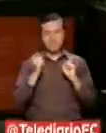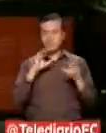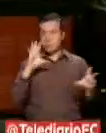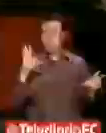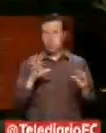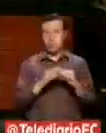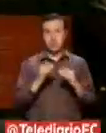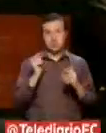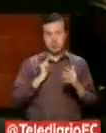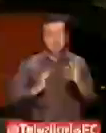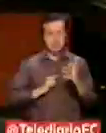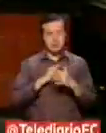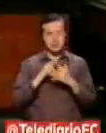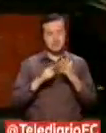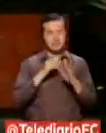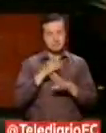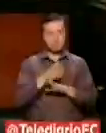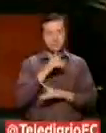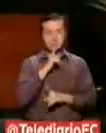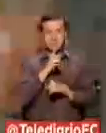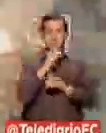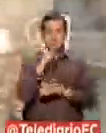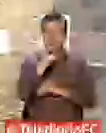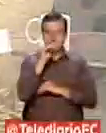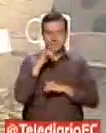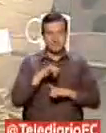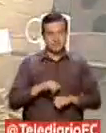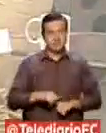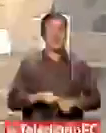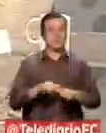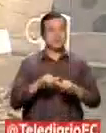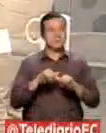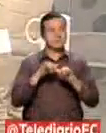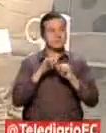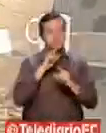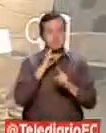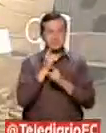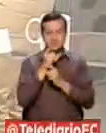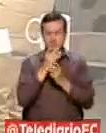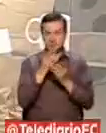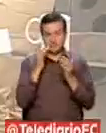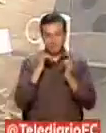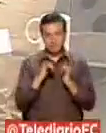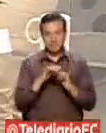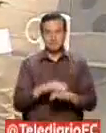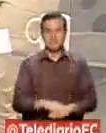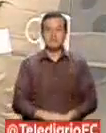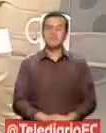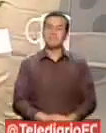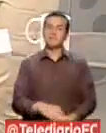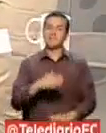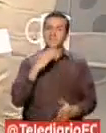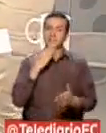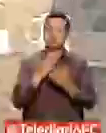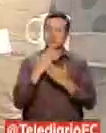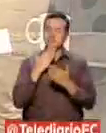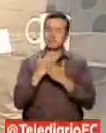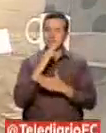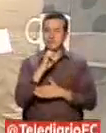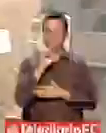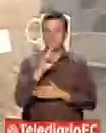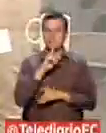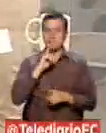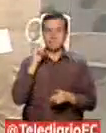detalles en pocos minutos. Mientras tanto, te devuelvo el paso a ti, Sofía. Continúas con más información en Telediario. Muchísimas gracias,